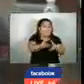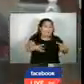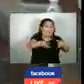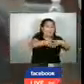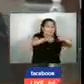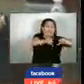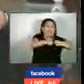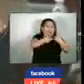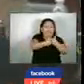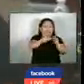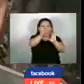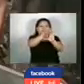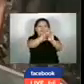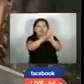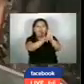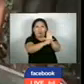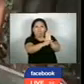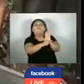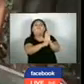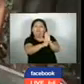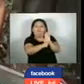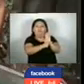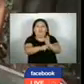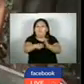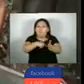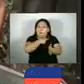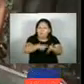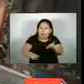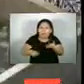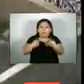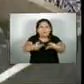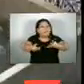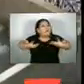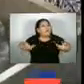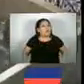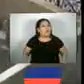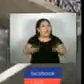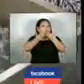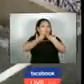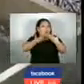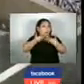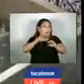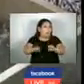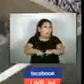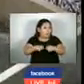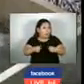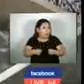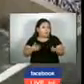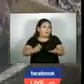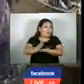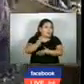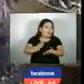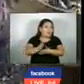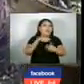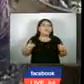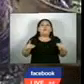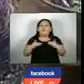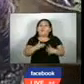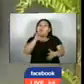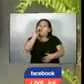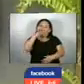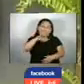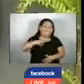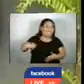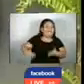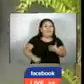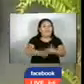esta normativa es privatizadora y vulnerará el derecho de la población para acceder al agua. Por otra parte, lamentan que a pesar